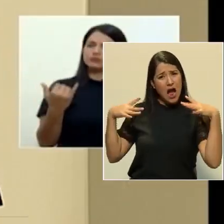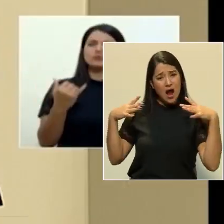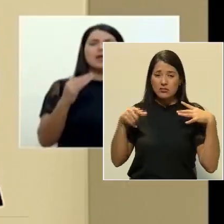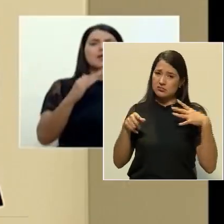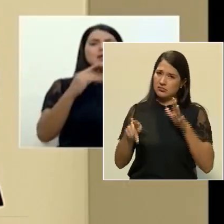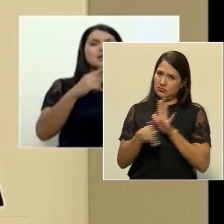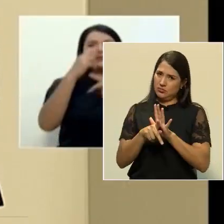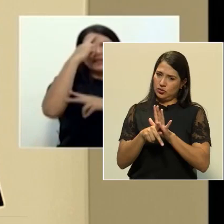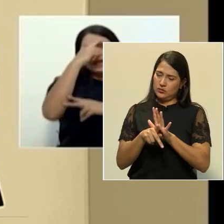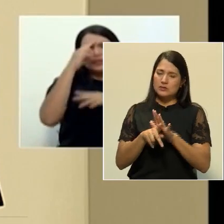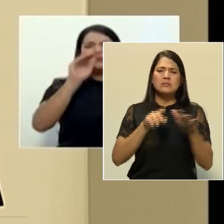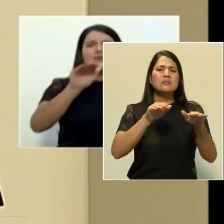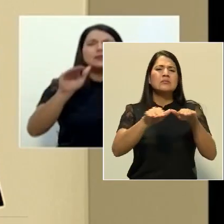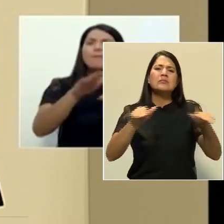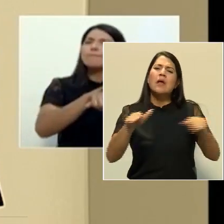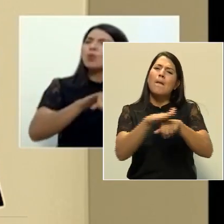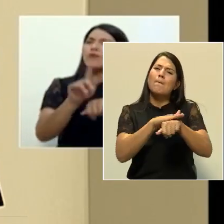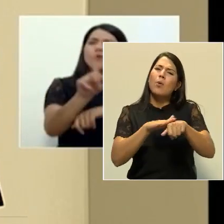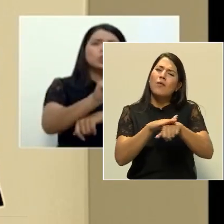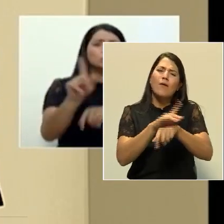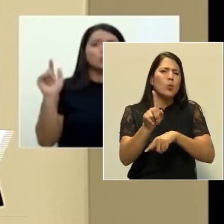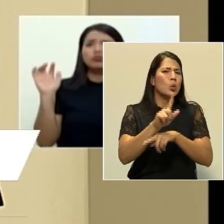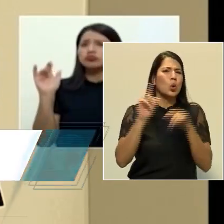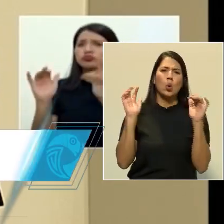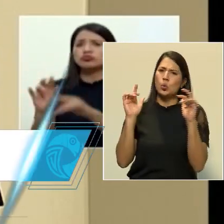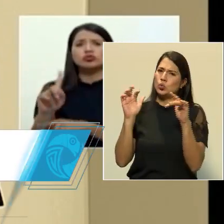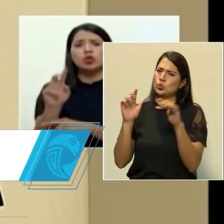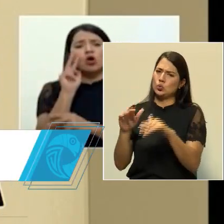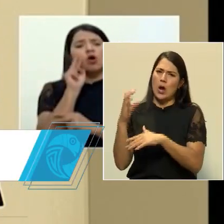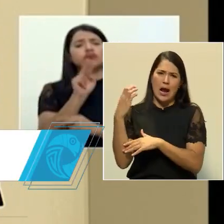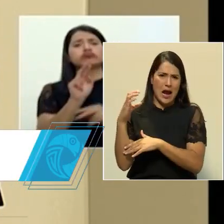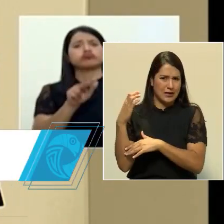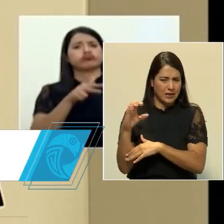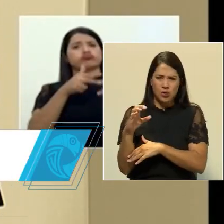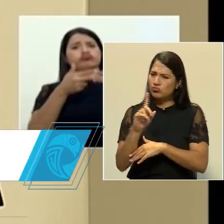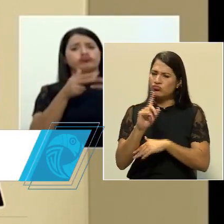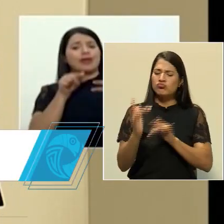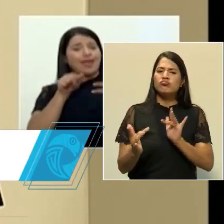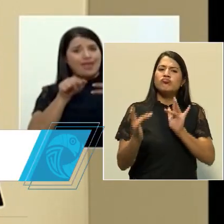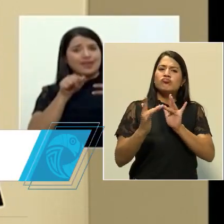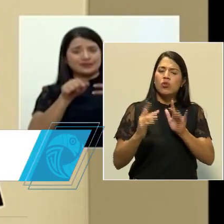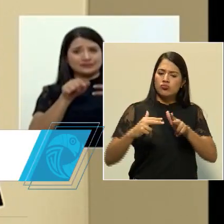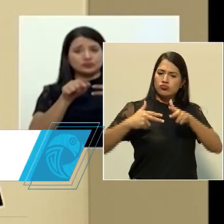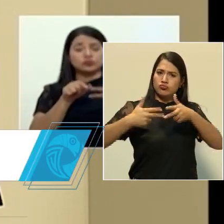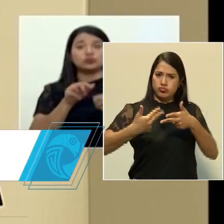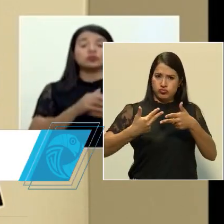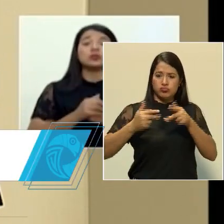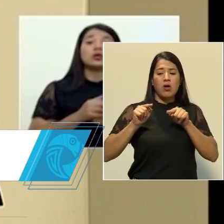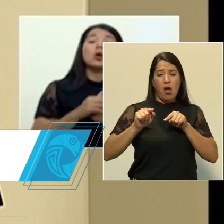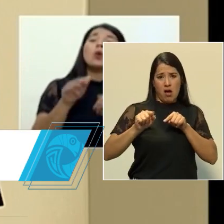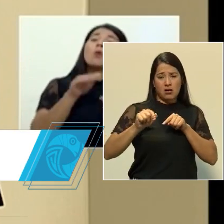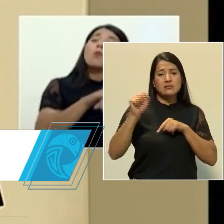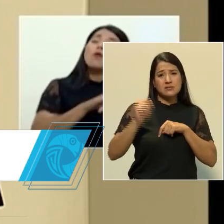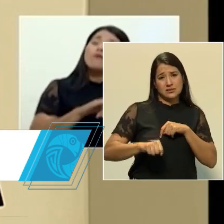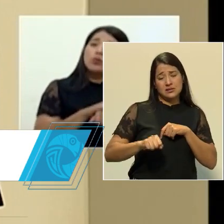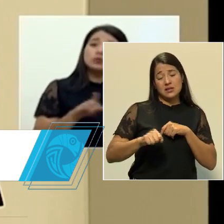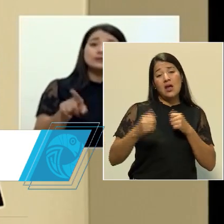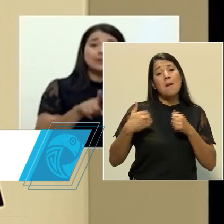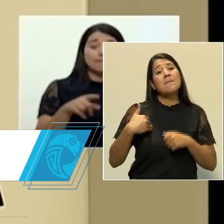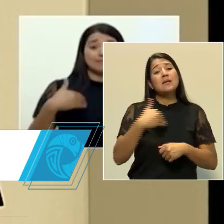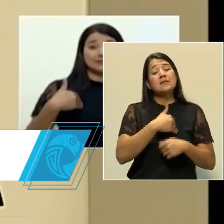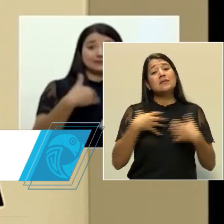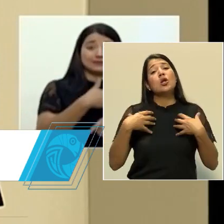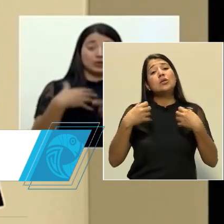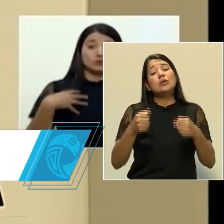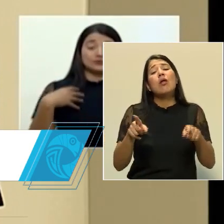Sigan la romería virtual, no presencial, y también es un llamado que reforzamos desde el Ministerio